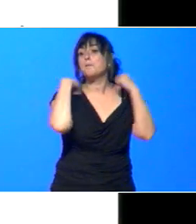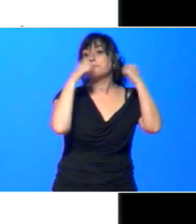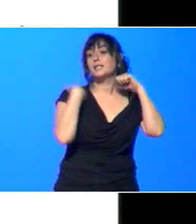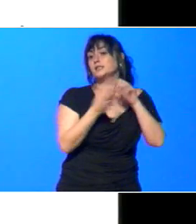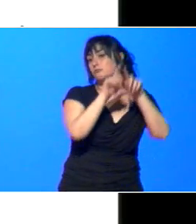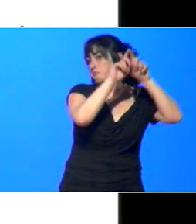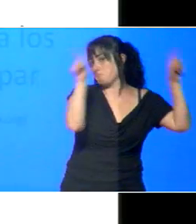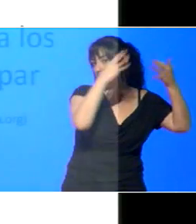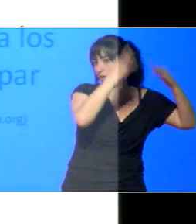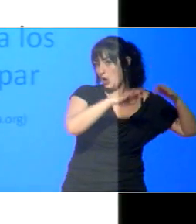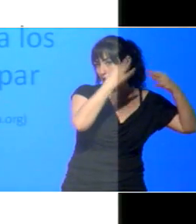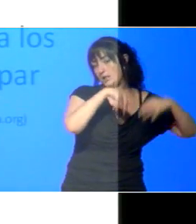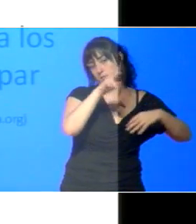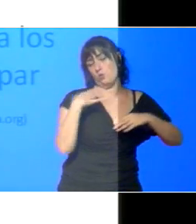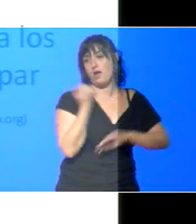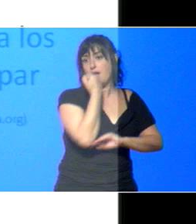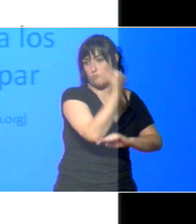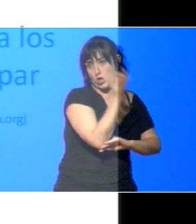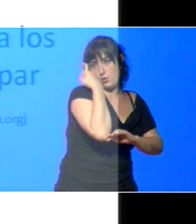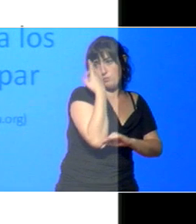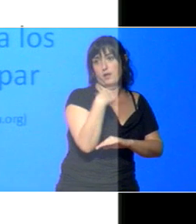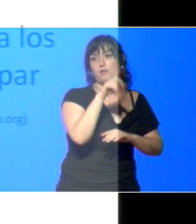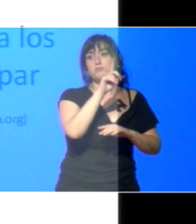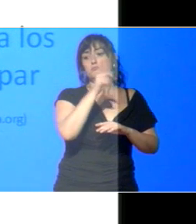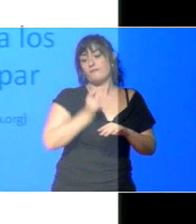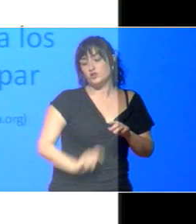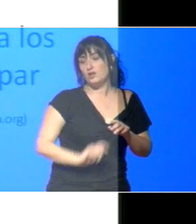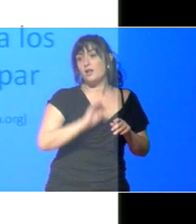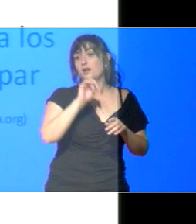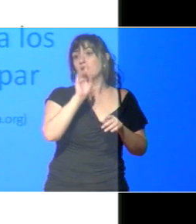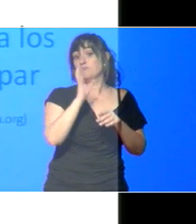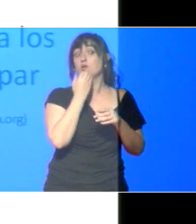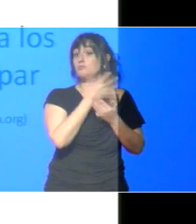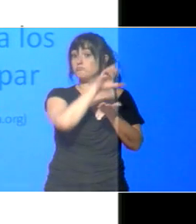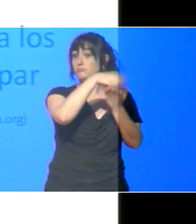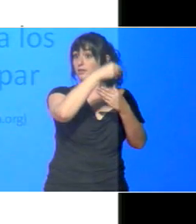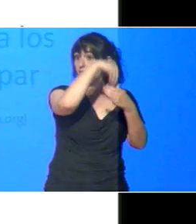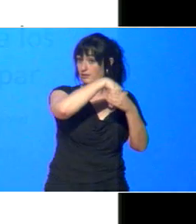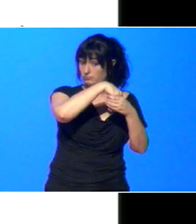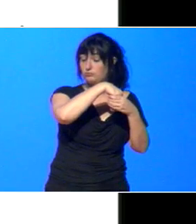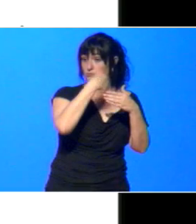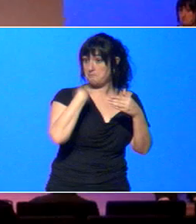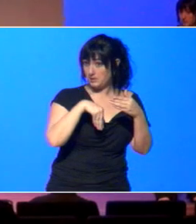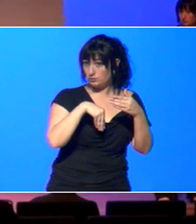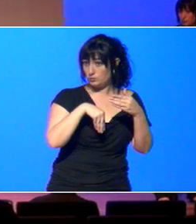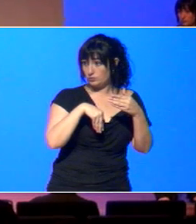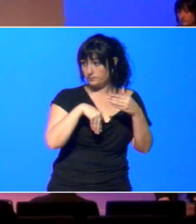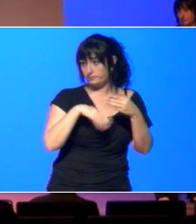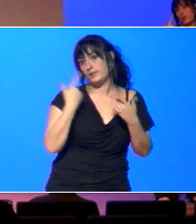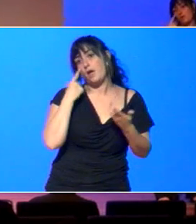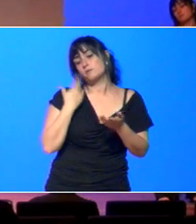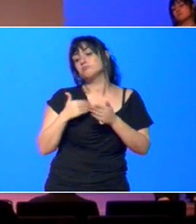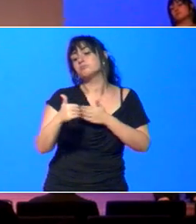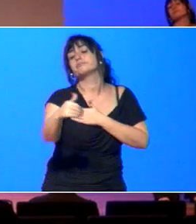con apoyo de otro alumnado del mismo centro, que lo están viendo también como algo muy positivo y enriquecedor. Y aunque nos queda mucho por